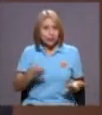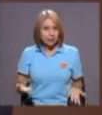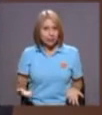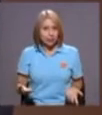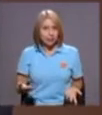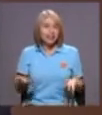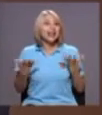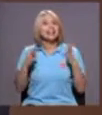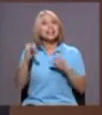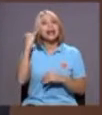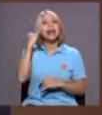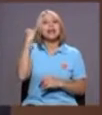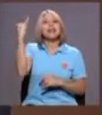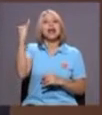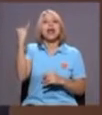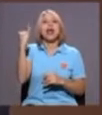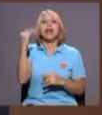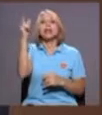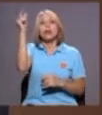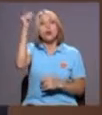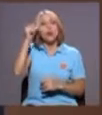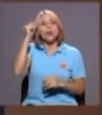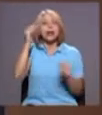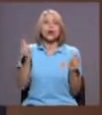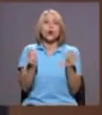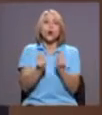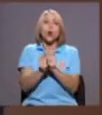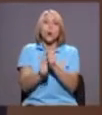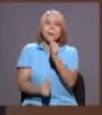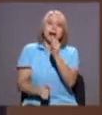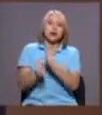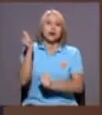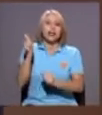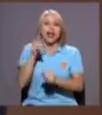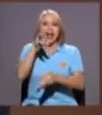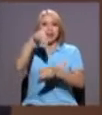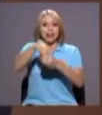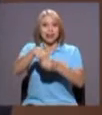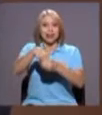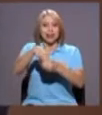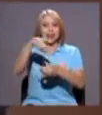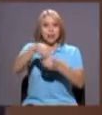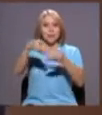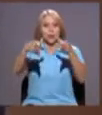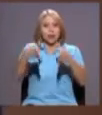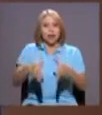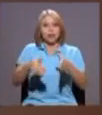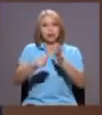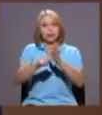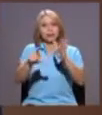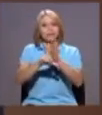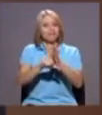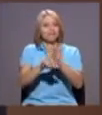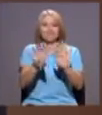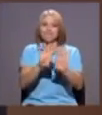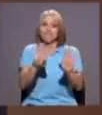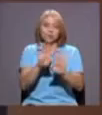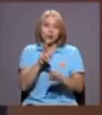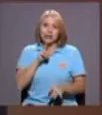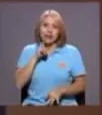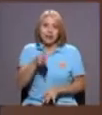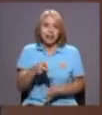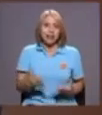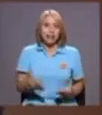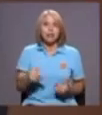un gobierno con mayoría legislativa es muy lejana a la realidad. Por supuesto, además, el país está en una